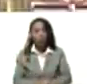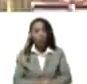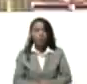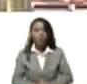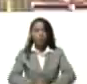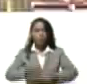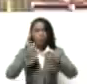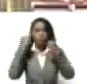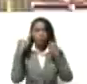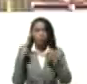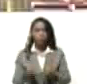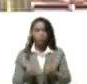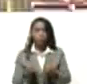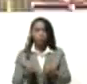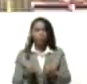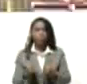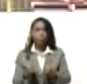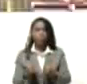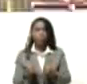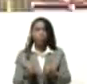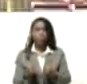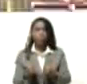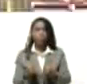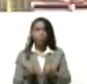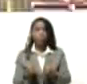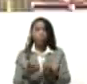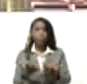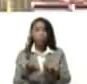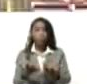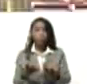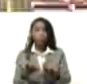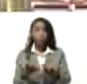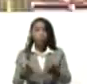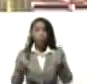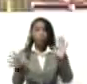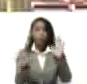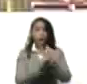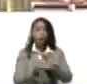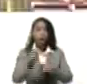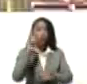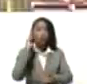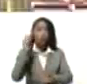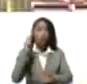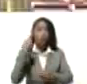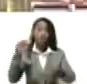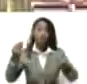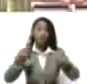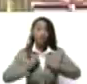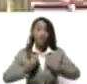más crueles y criminales en esta etapa que nos ha tocado durante estos años